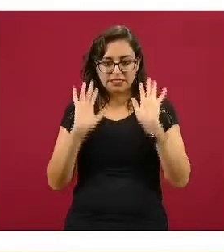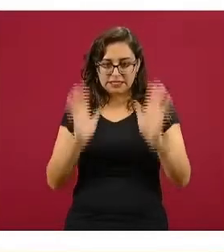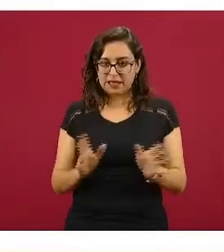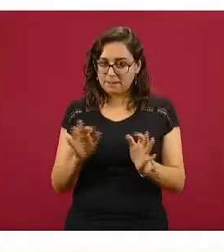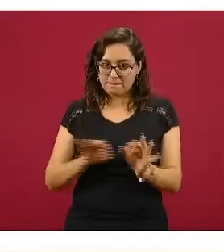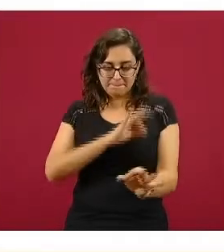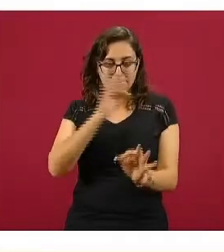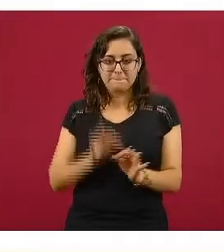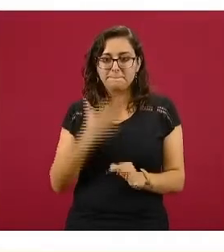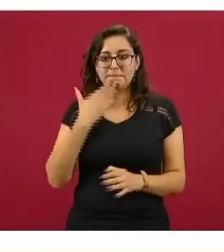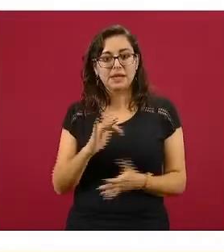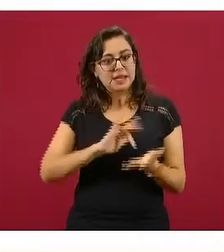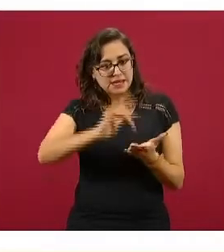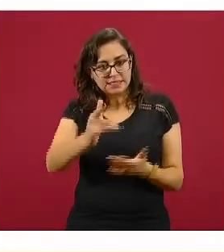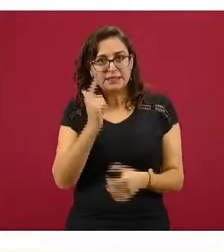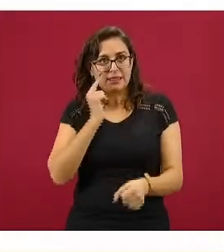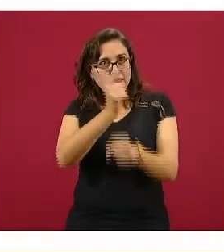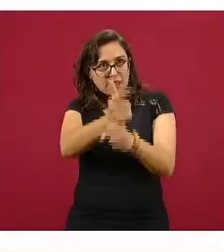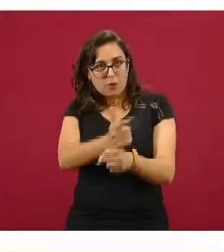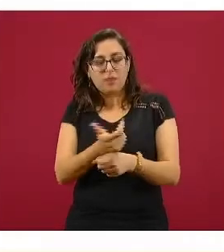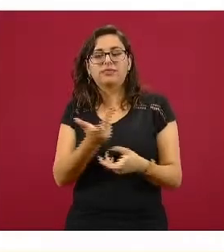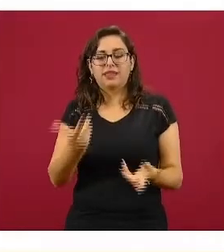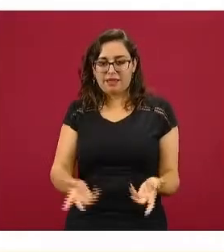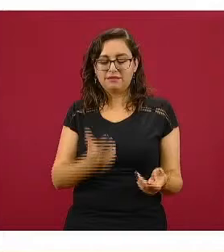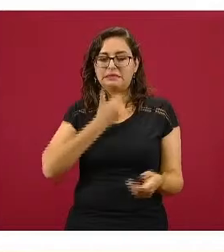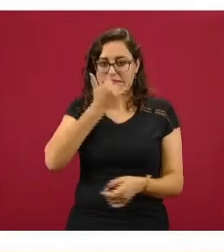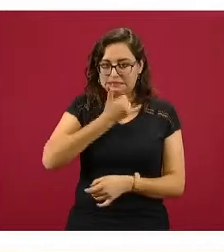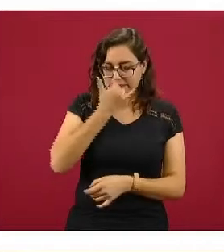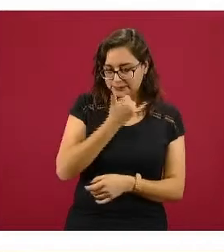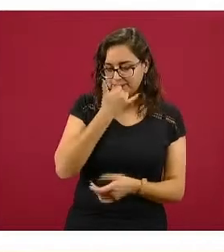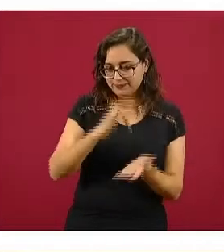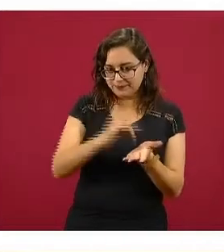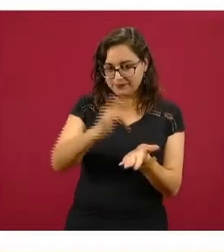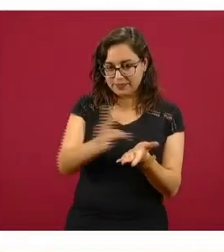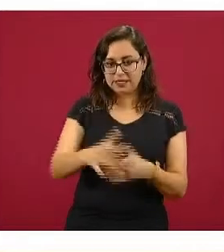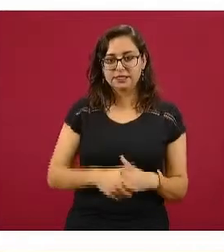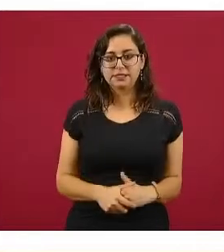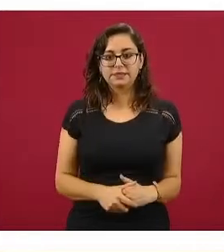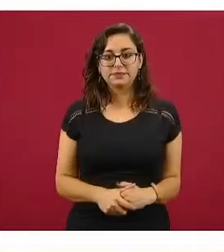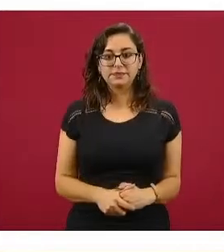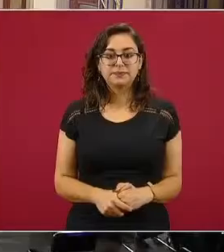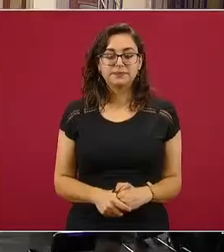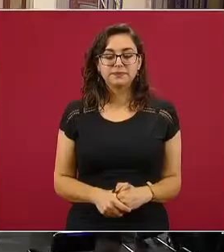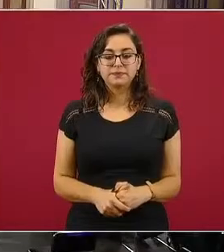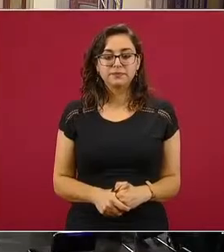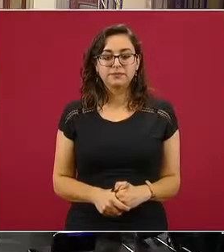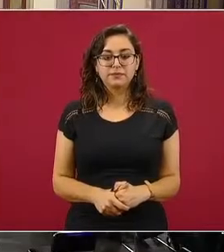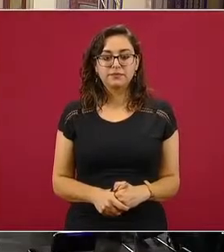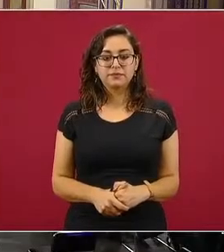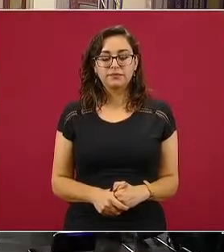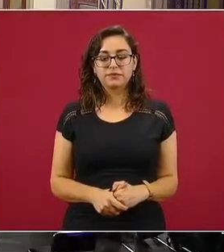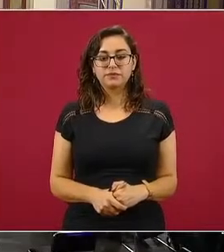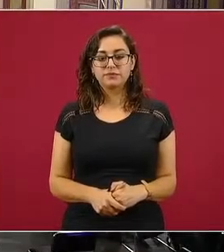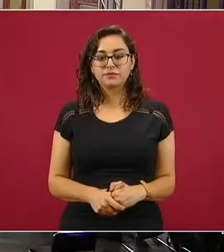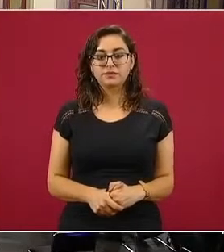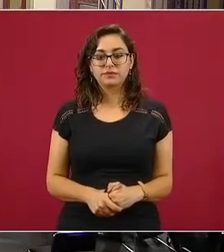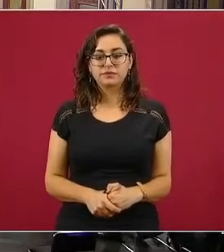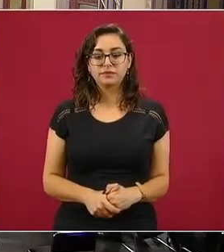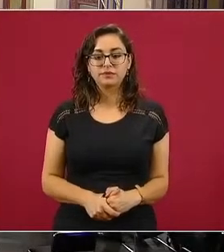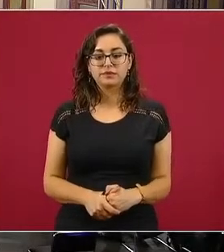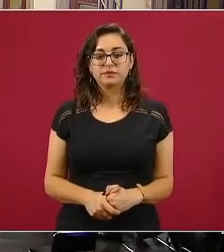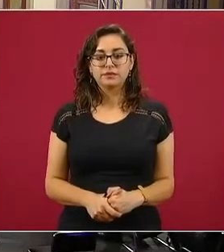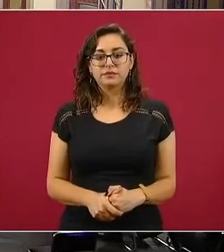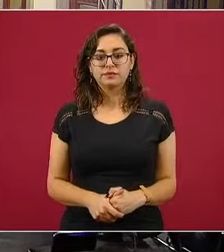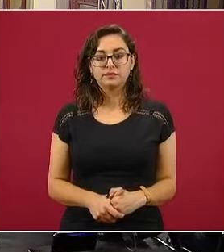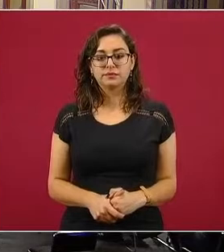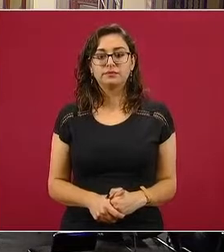es la corregida. Le agradecemos a Araceli Aranday de Canal 11 por hacernos ver esta errata. Gracias. ¿El mapa también está corregido? ¿El mapa estaba